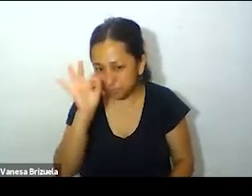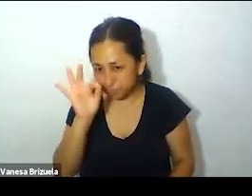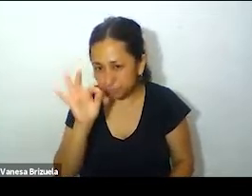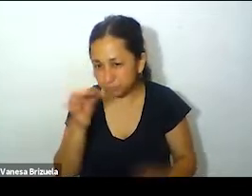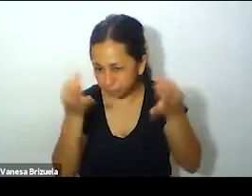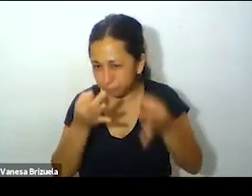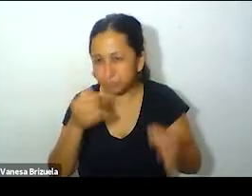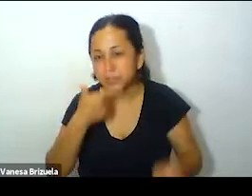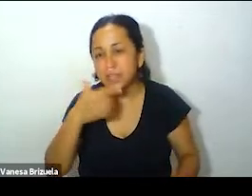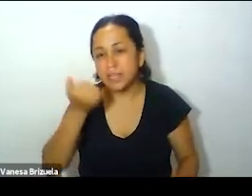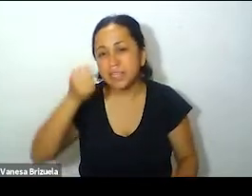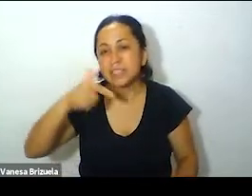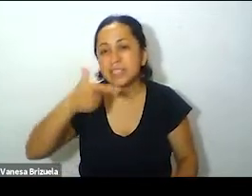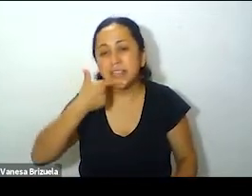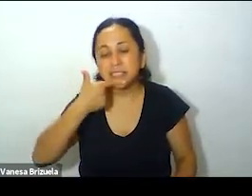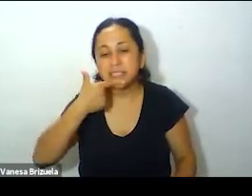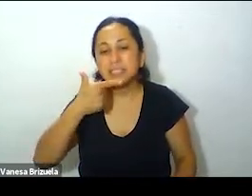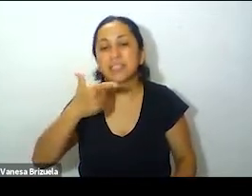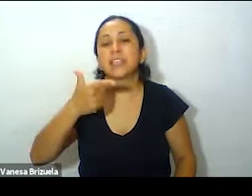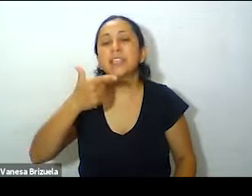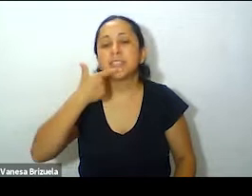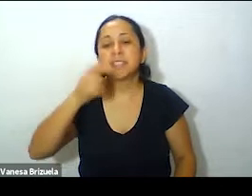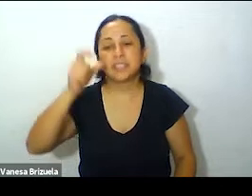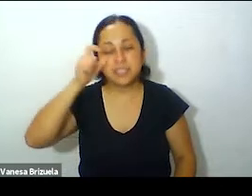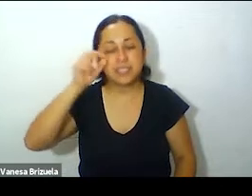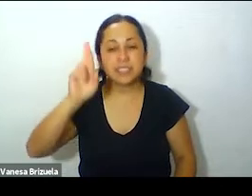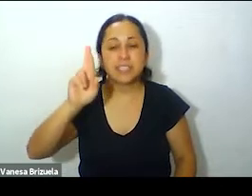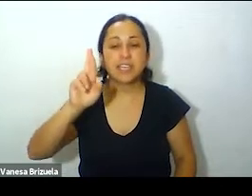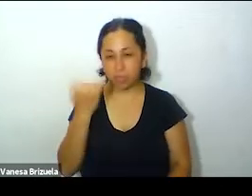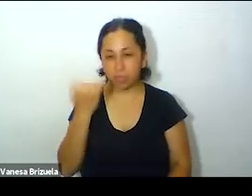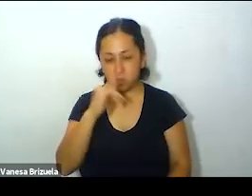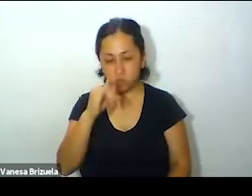mayor efectividad una sans serif.